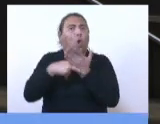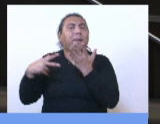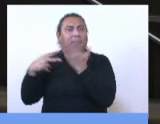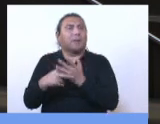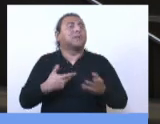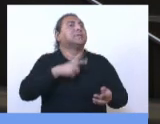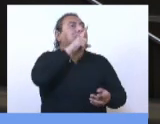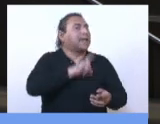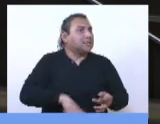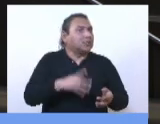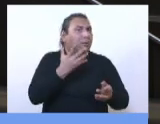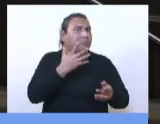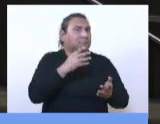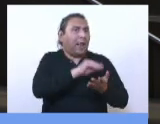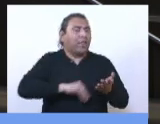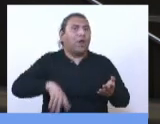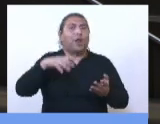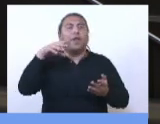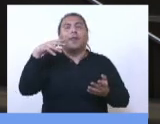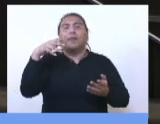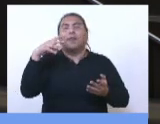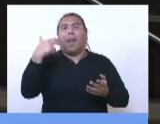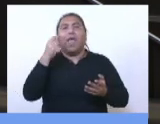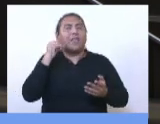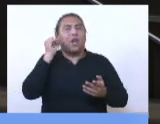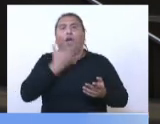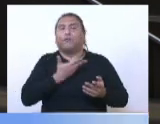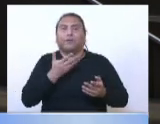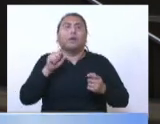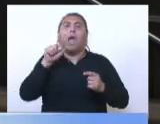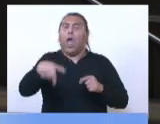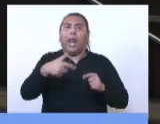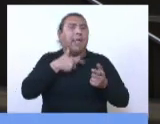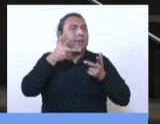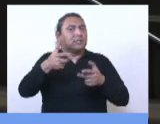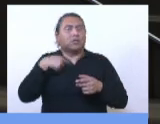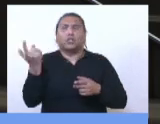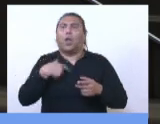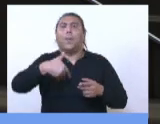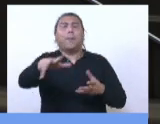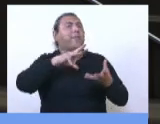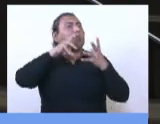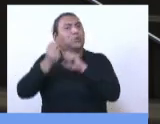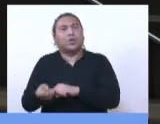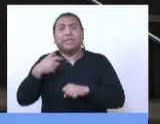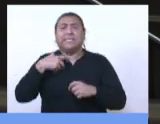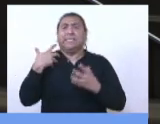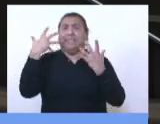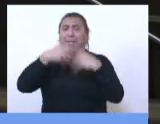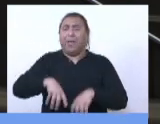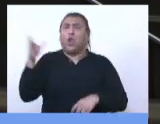a la realidad y ahora vienen con que nosotros va a destruir el sistema funciona el sistema productivo destruyó